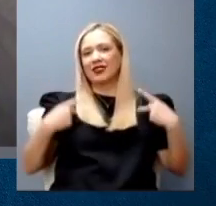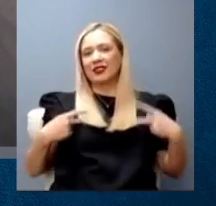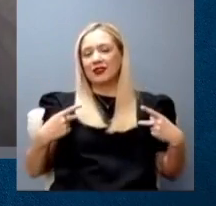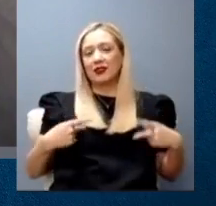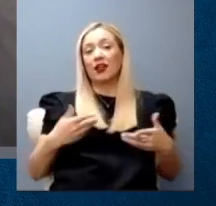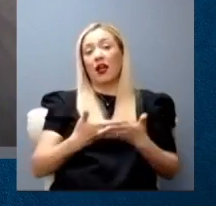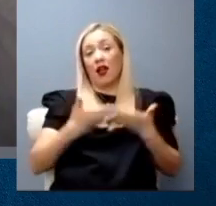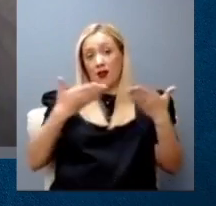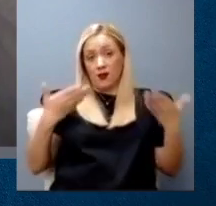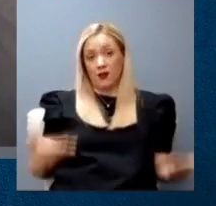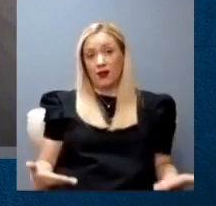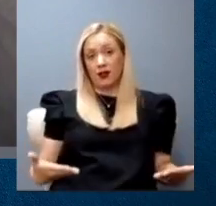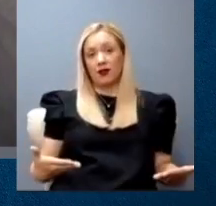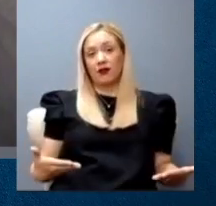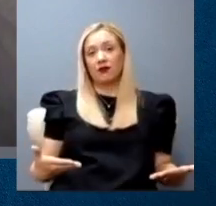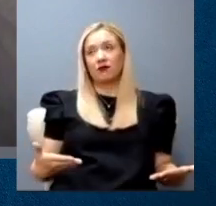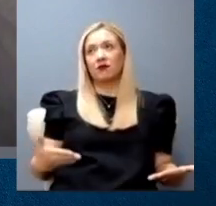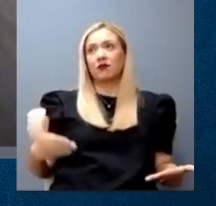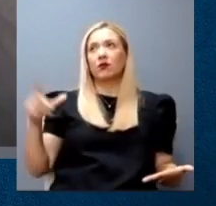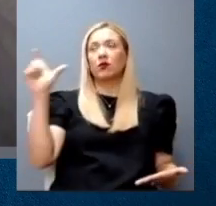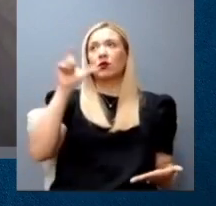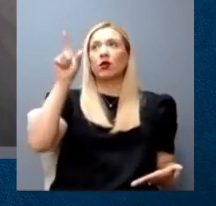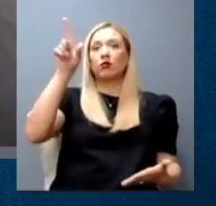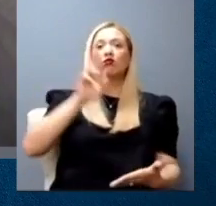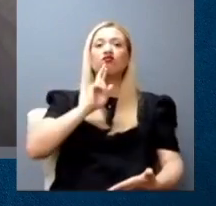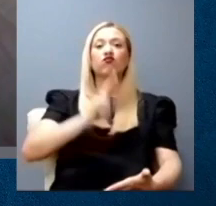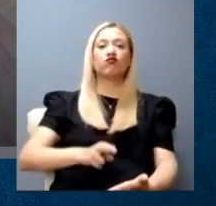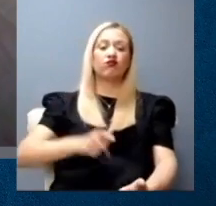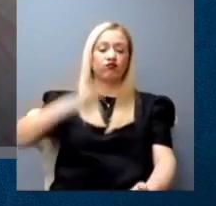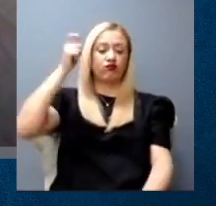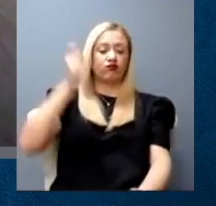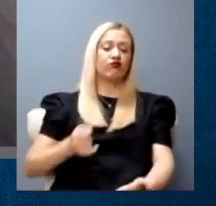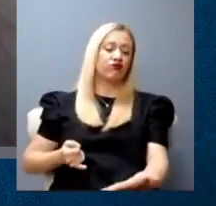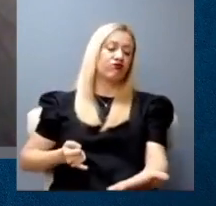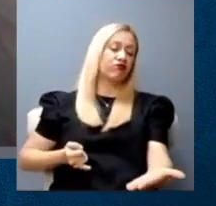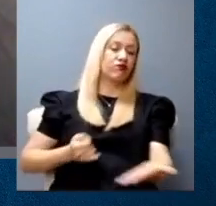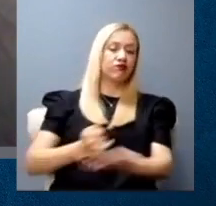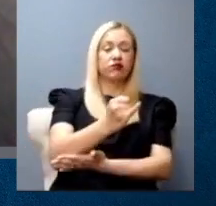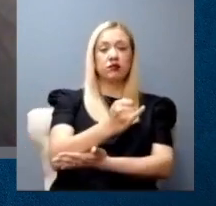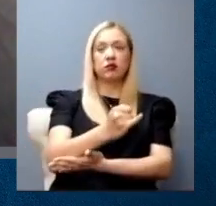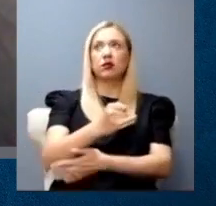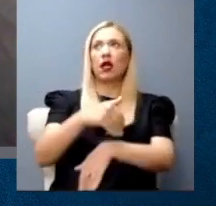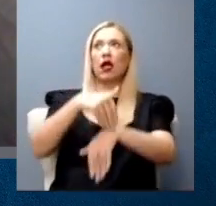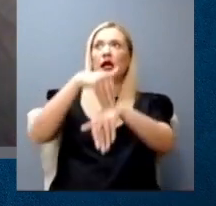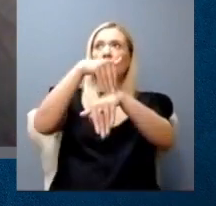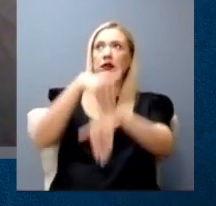pues esta jurisprudencia como